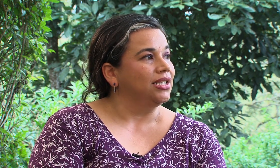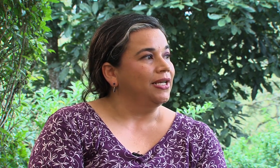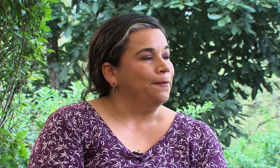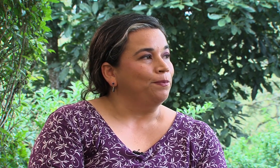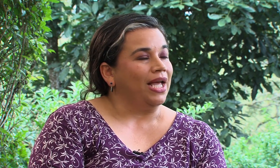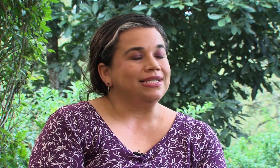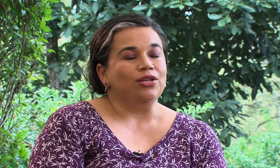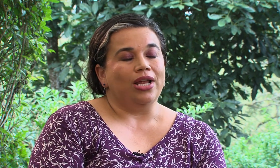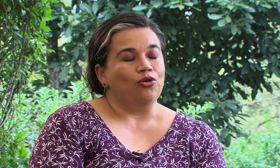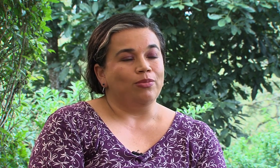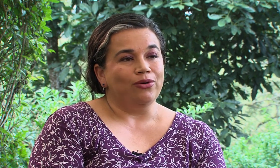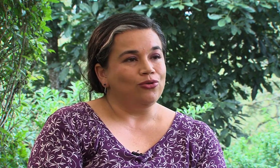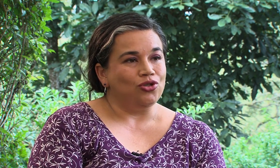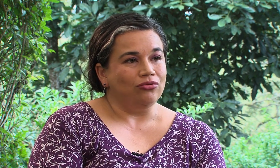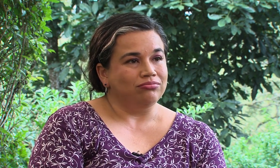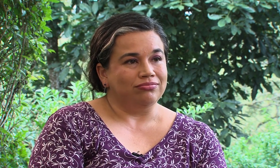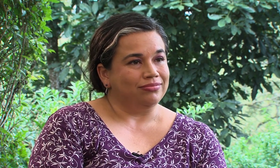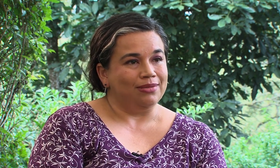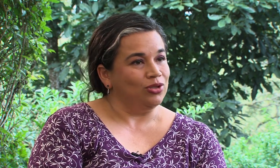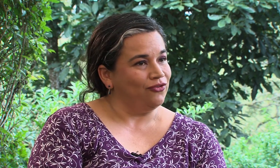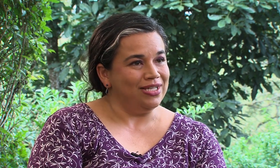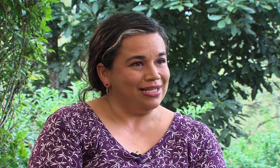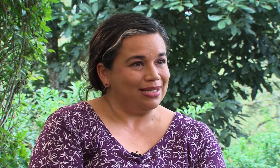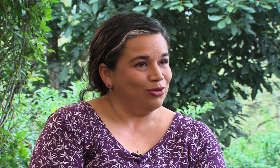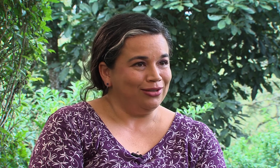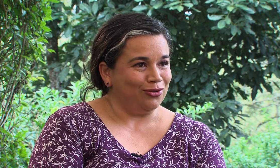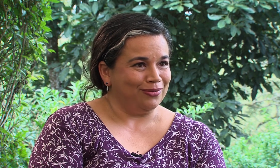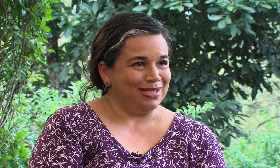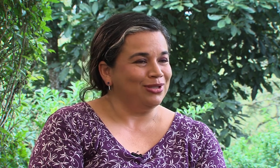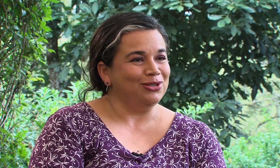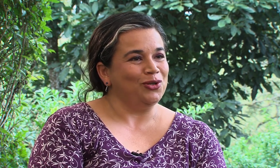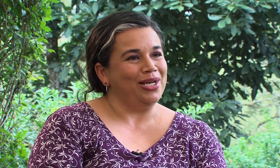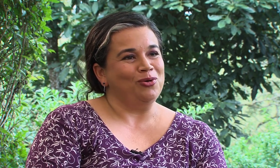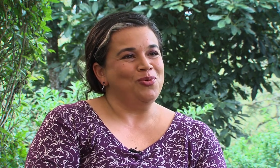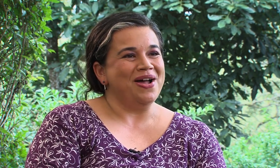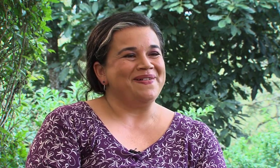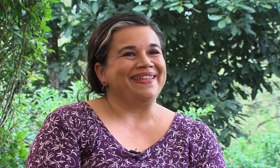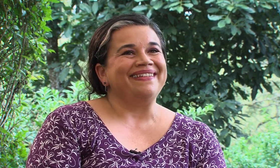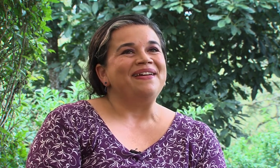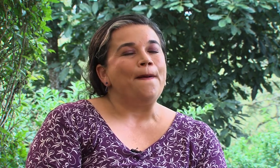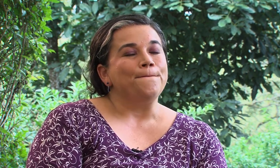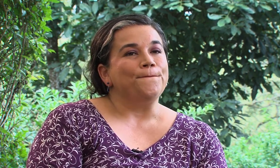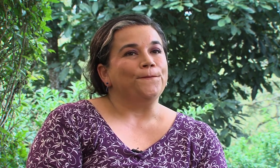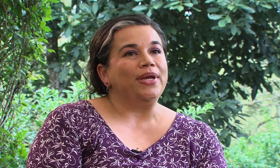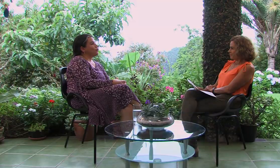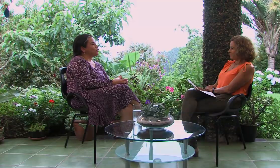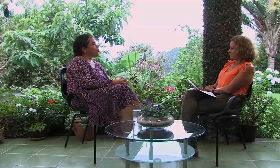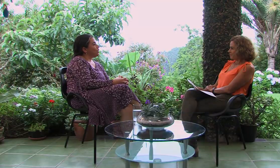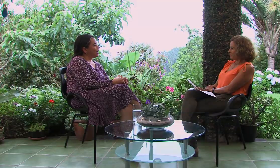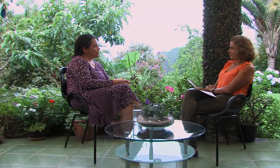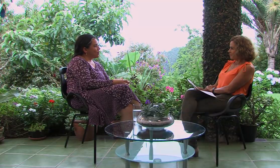específicamente, hacer una enorme revolución es muy difícil. Estamos dentro de la burbuja, ¿verdad? Uh-huh. Pero lo cierto del caso es